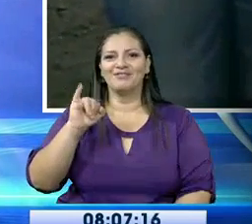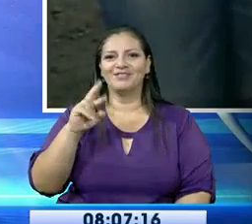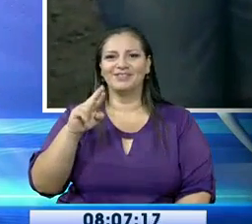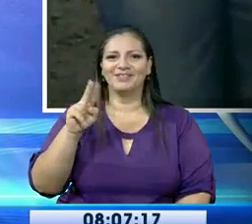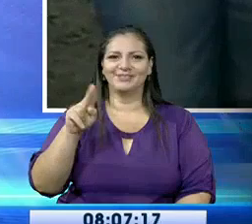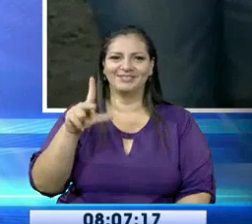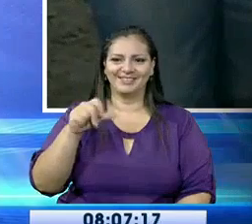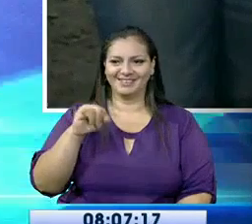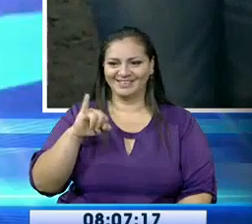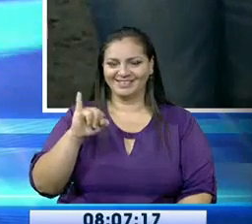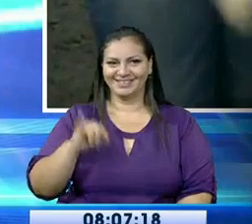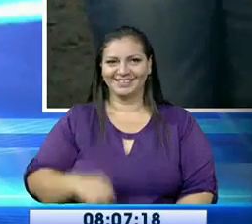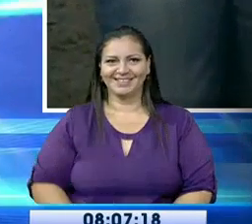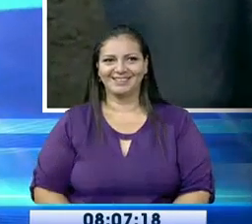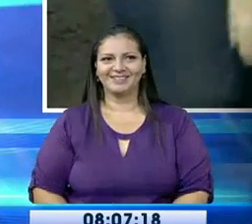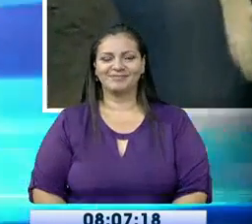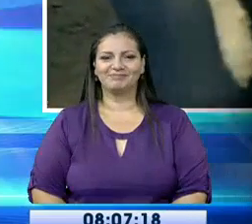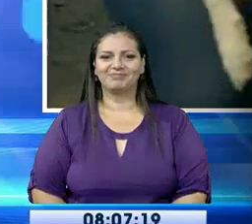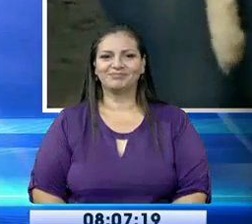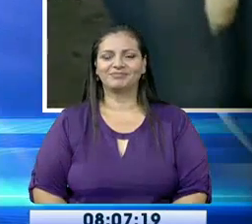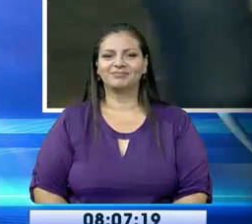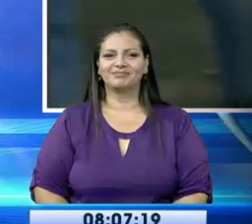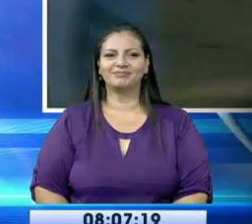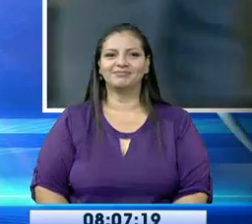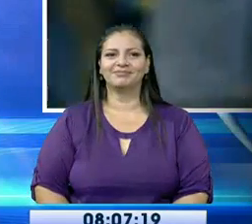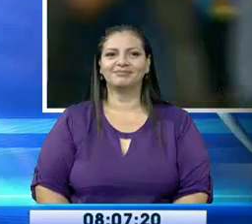así. Anda por ahí, Firulay.